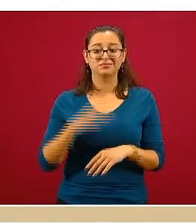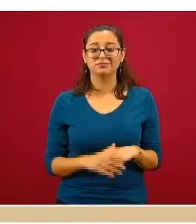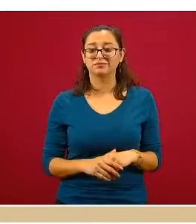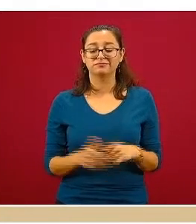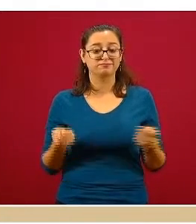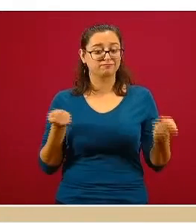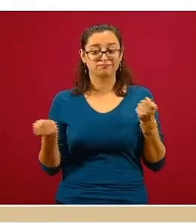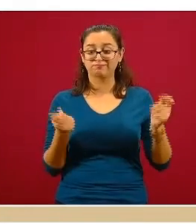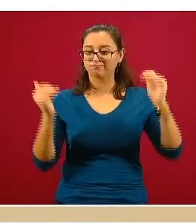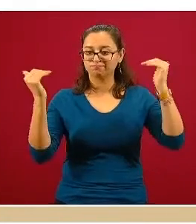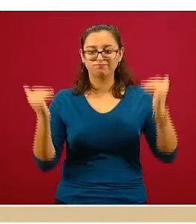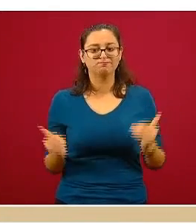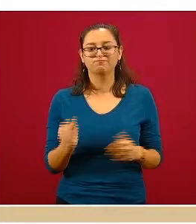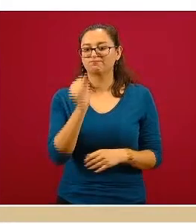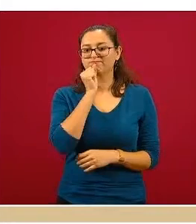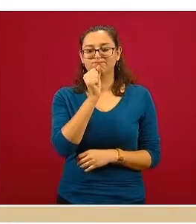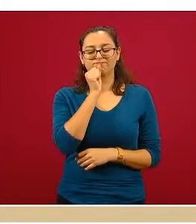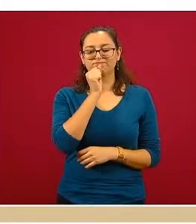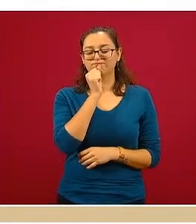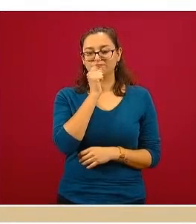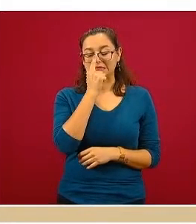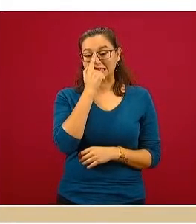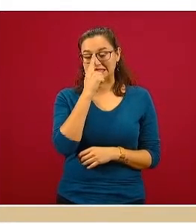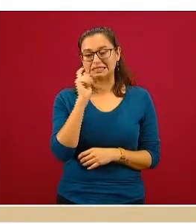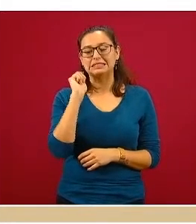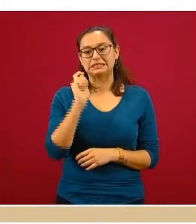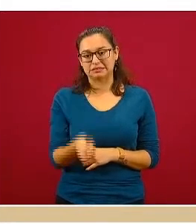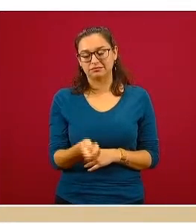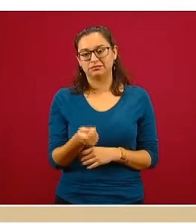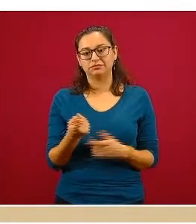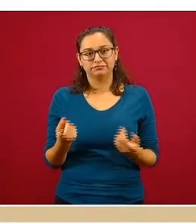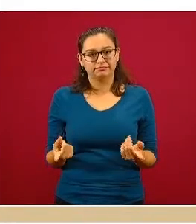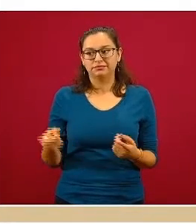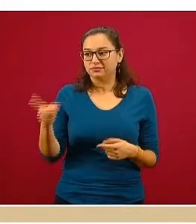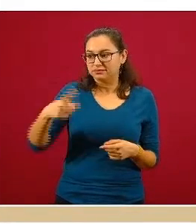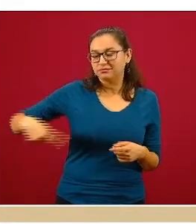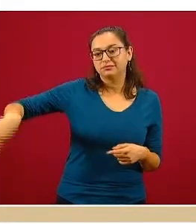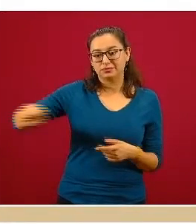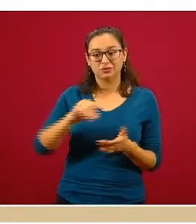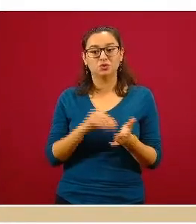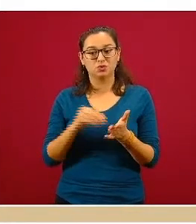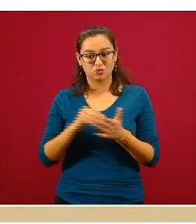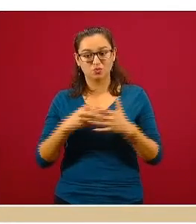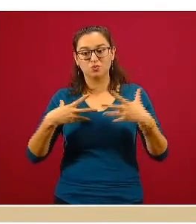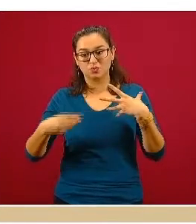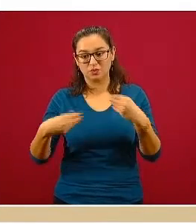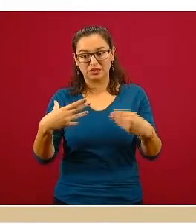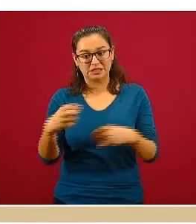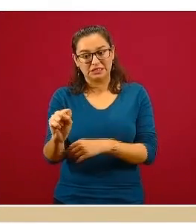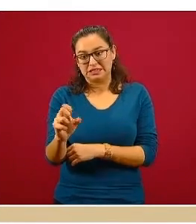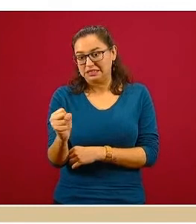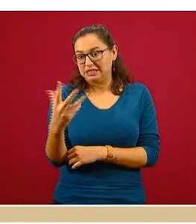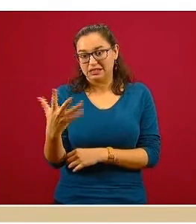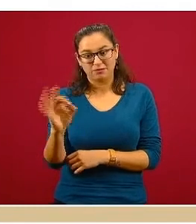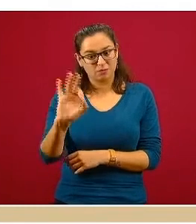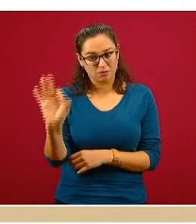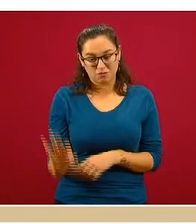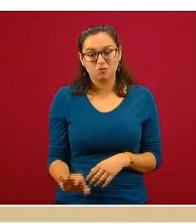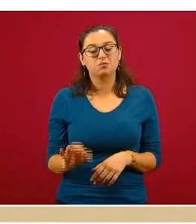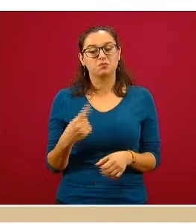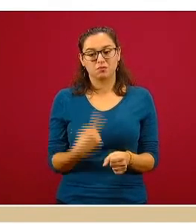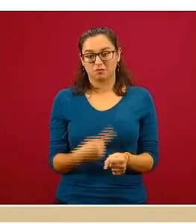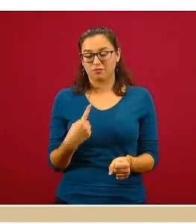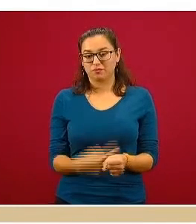signos de disminución, lo que habla todavía de circulación comunitaria. Está prácticamente en el